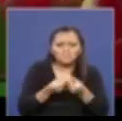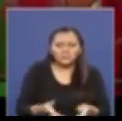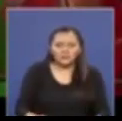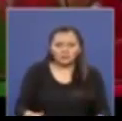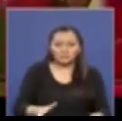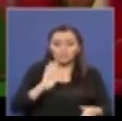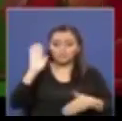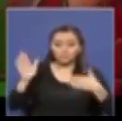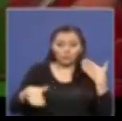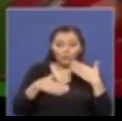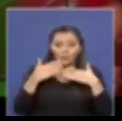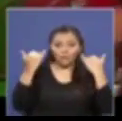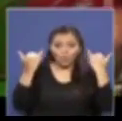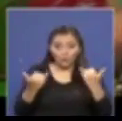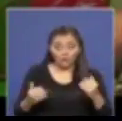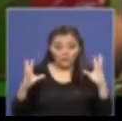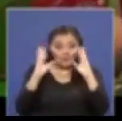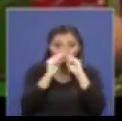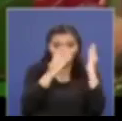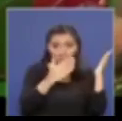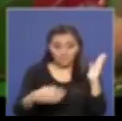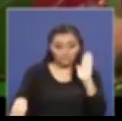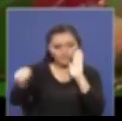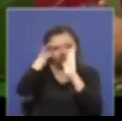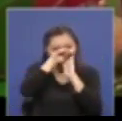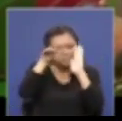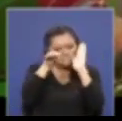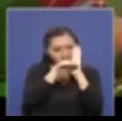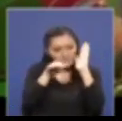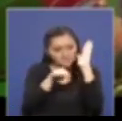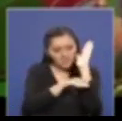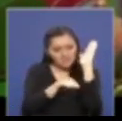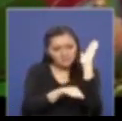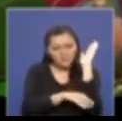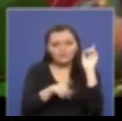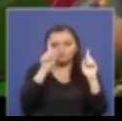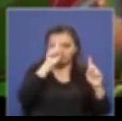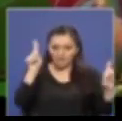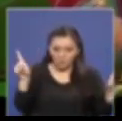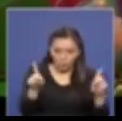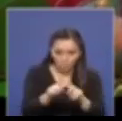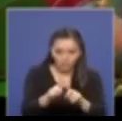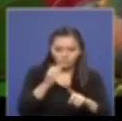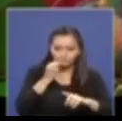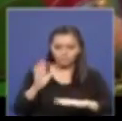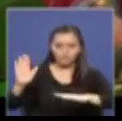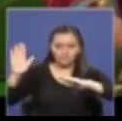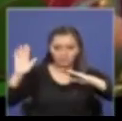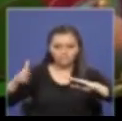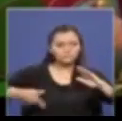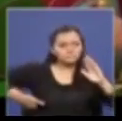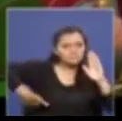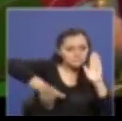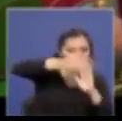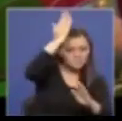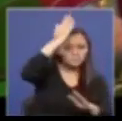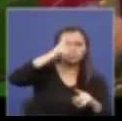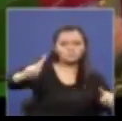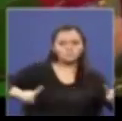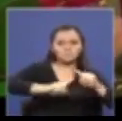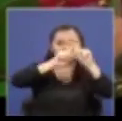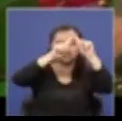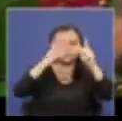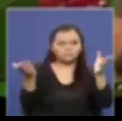las conclusiones de este evento vamos a llevar a París, no solamente vamos a llevar, vamos a